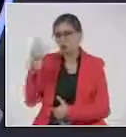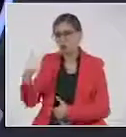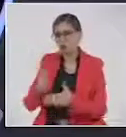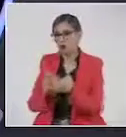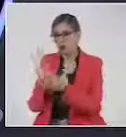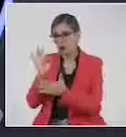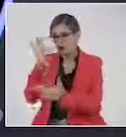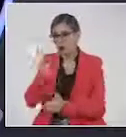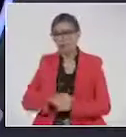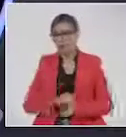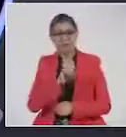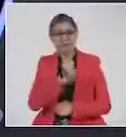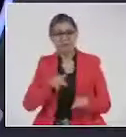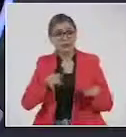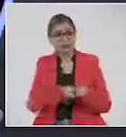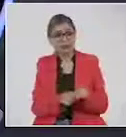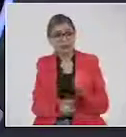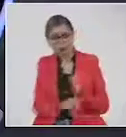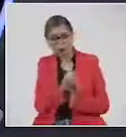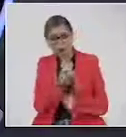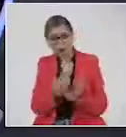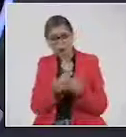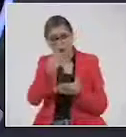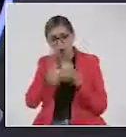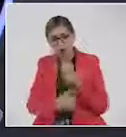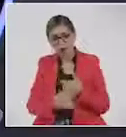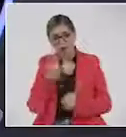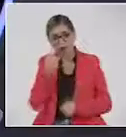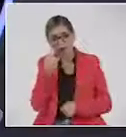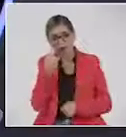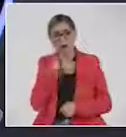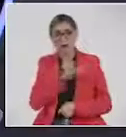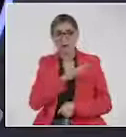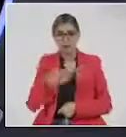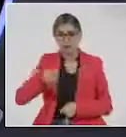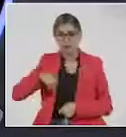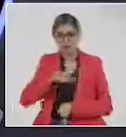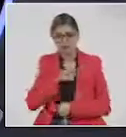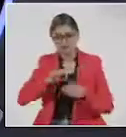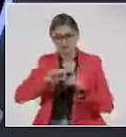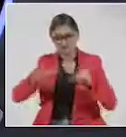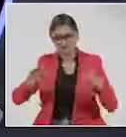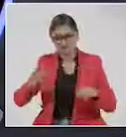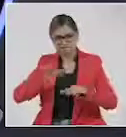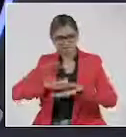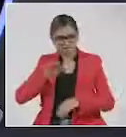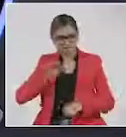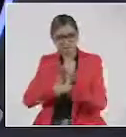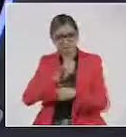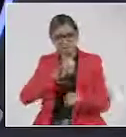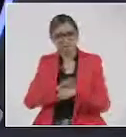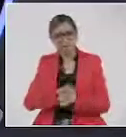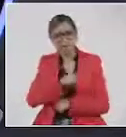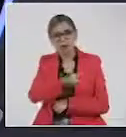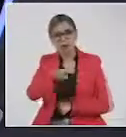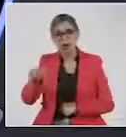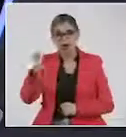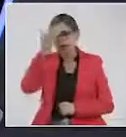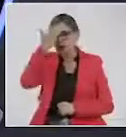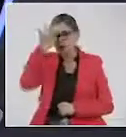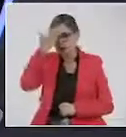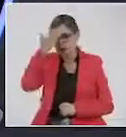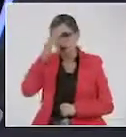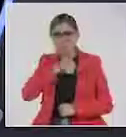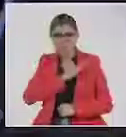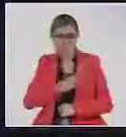Y no solo eso, sino también si tienen algún otro proyecto que podamos desarrollar y que podamos apoyarlos en darles las herramientas adecuadas para que